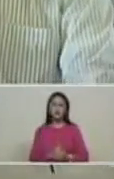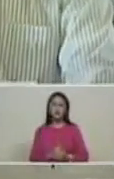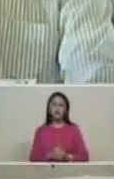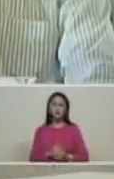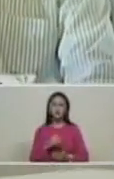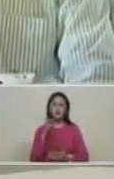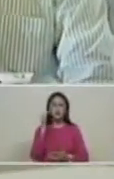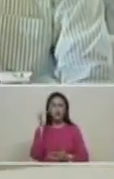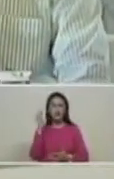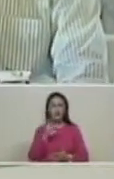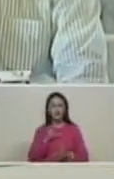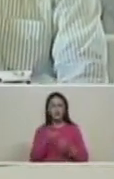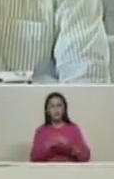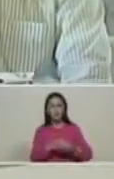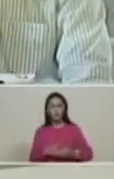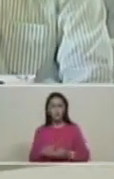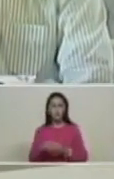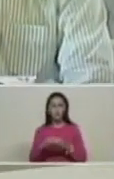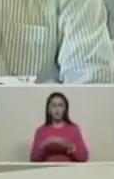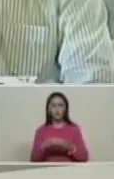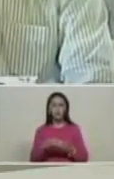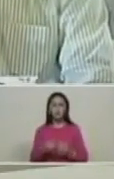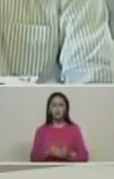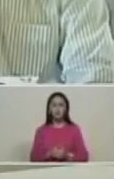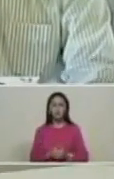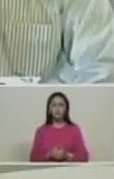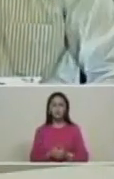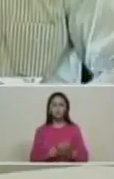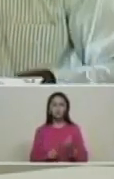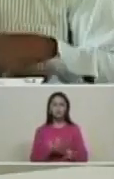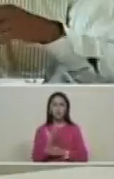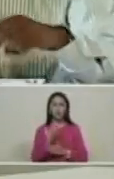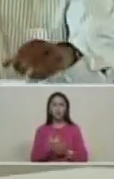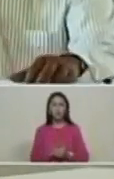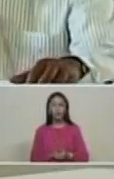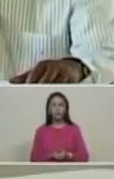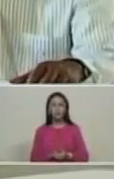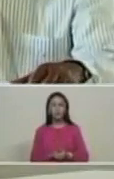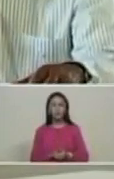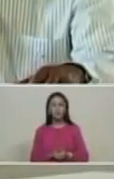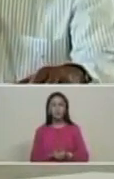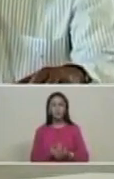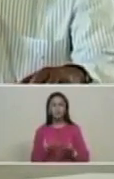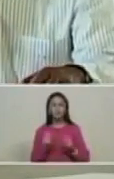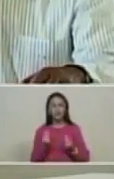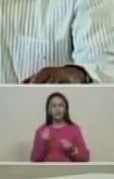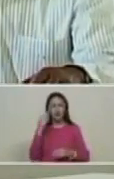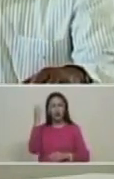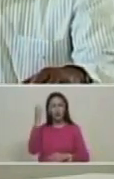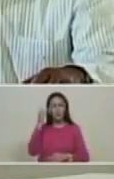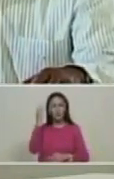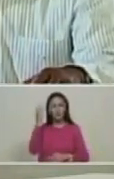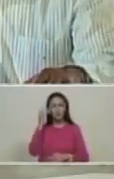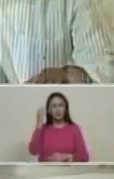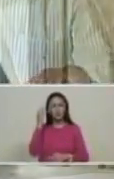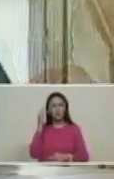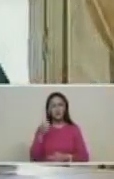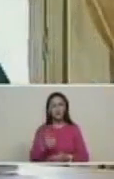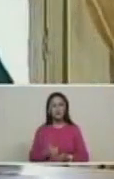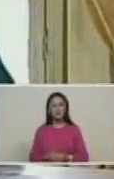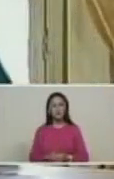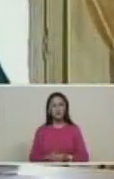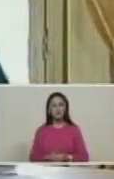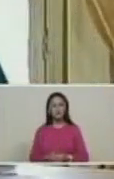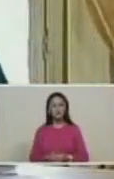la inteligencia colectiva, surgido, sí, de tanta capacidad que